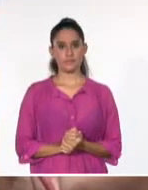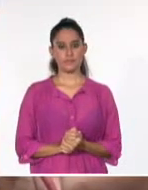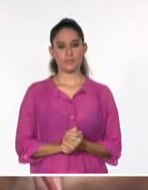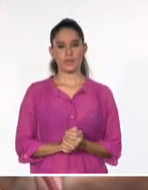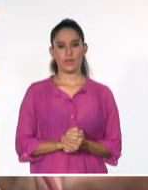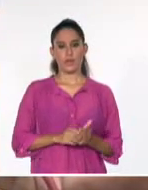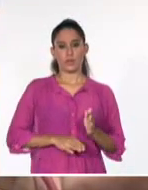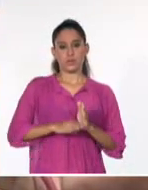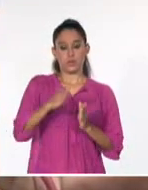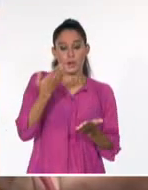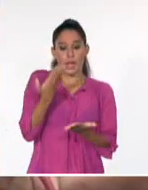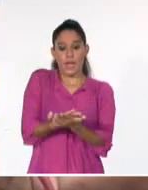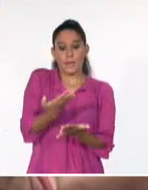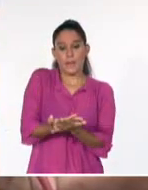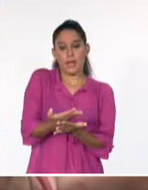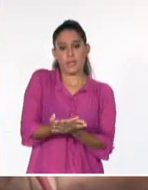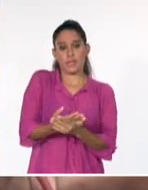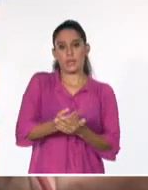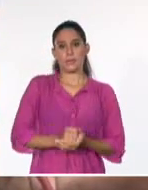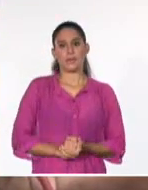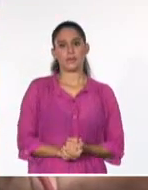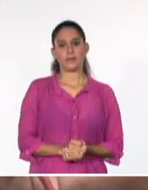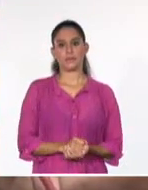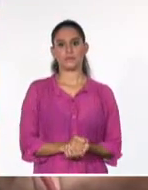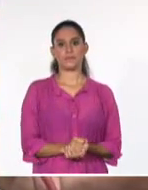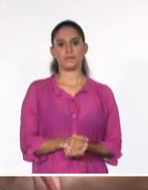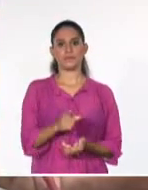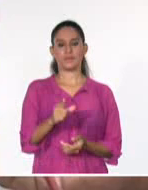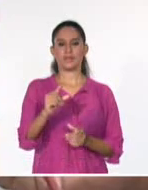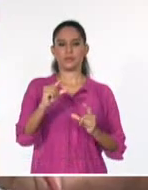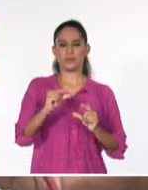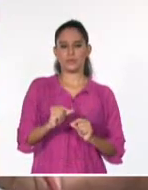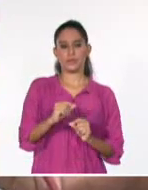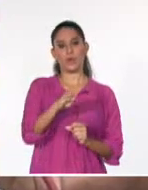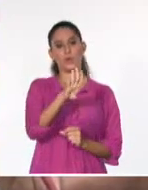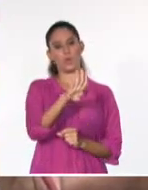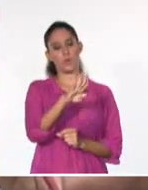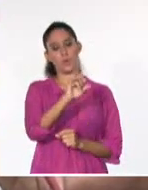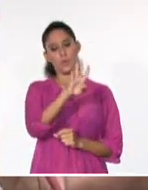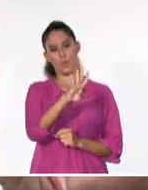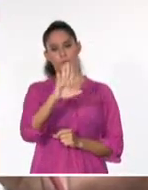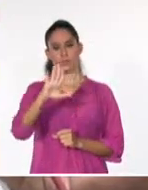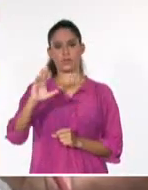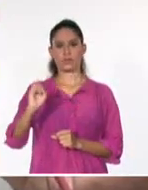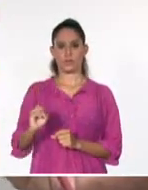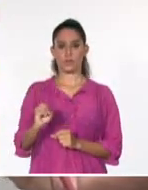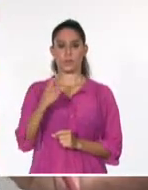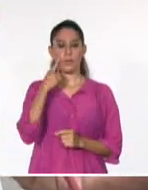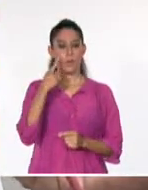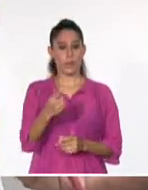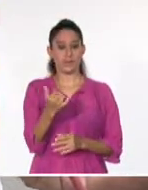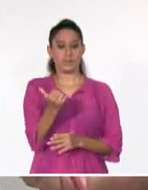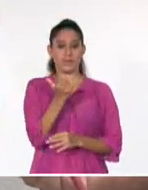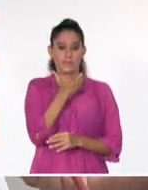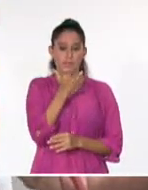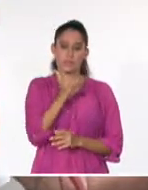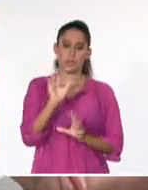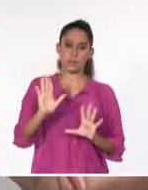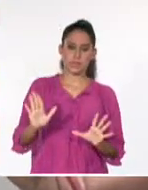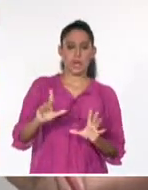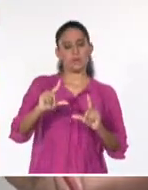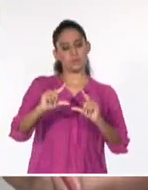demanda. Eso a 395 megawatts de déficit, 465 megawatts de afectación. Como pueden apreciar, la afectación es mucho